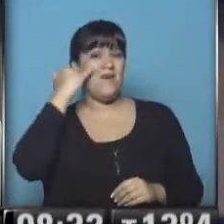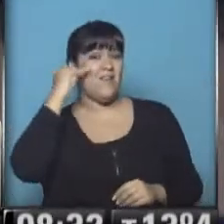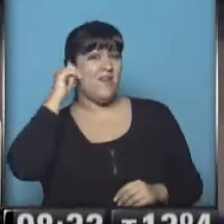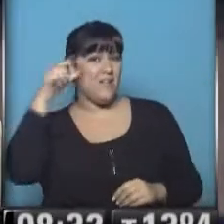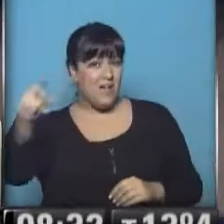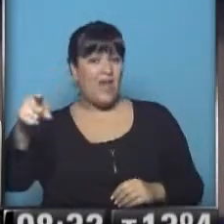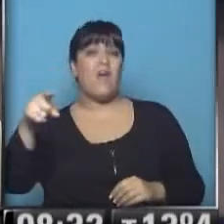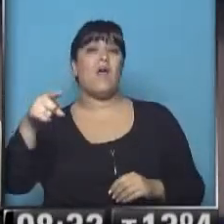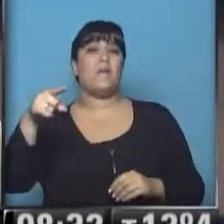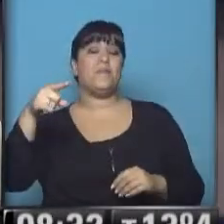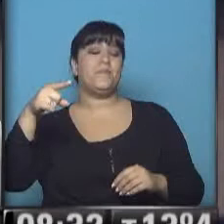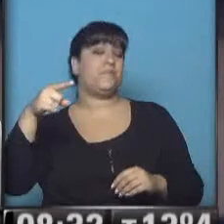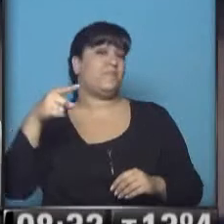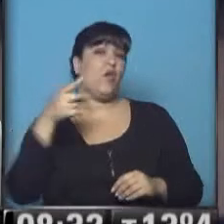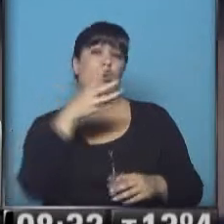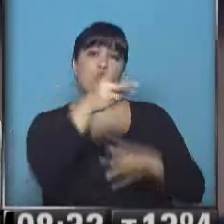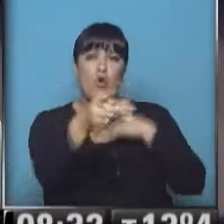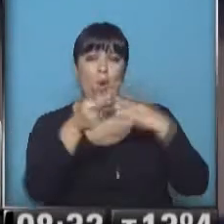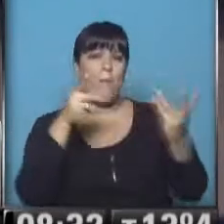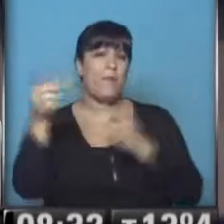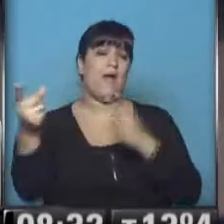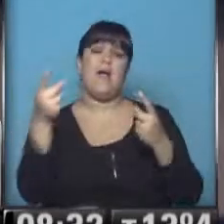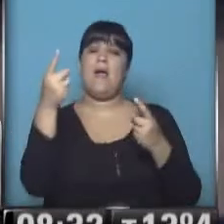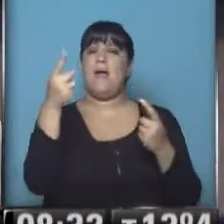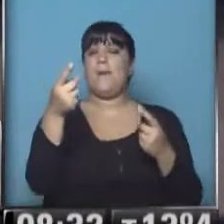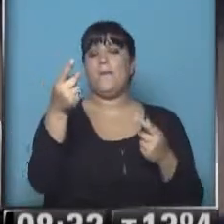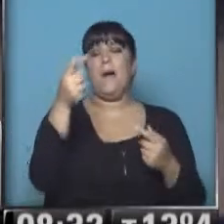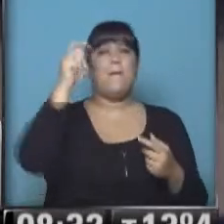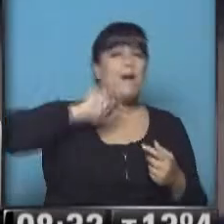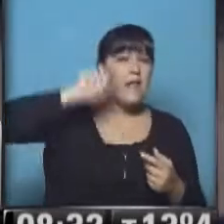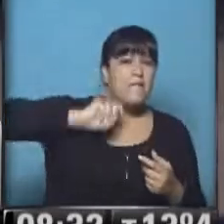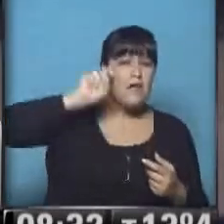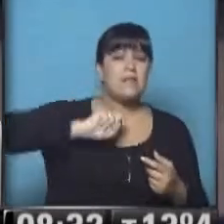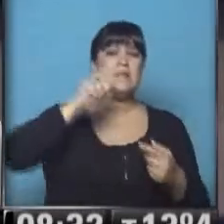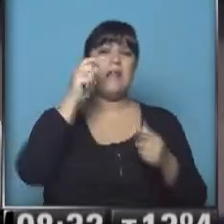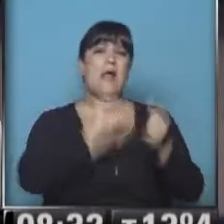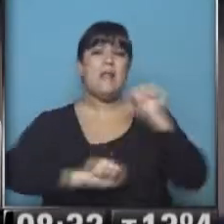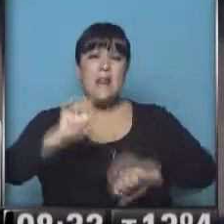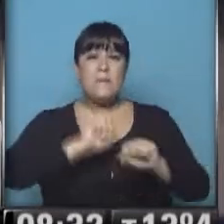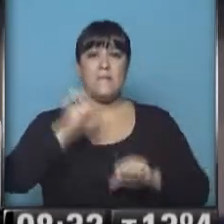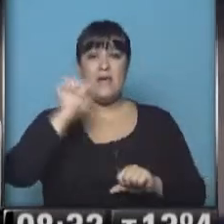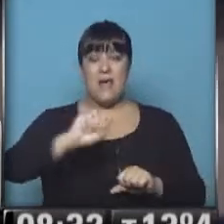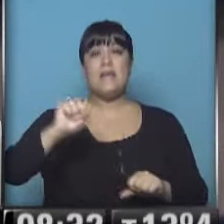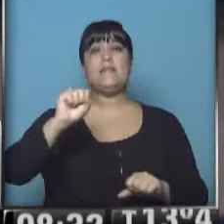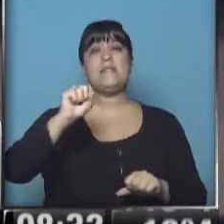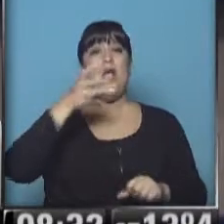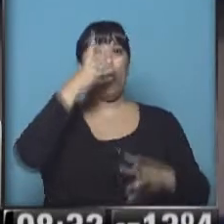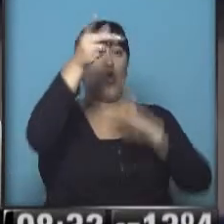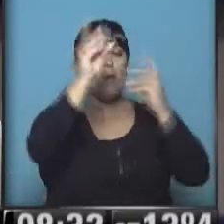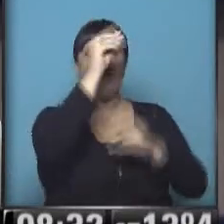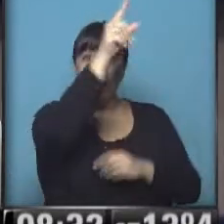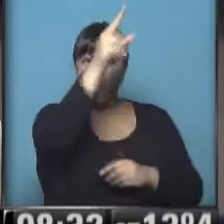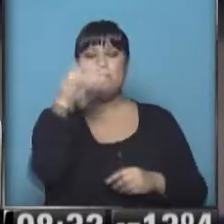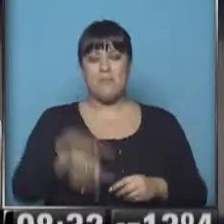productos máquinas de afeitar productos de limpieza desde brasil para vender en argentina le compraba a